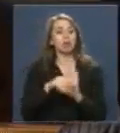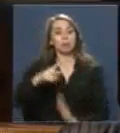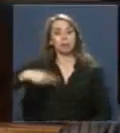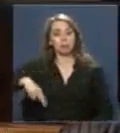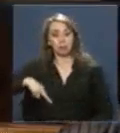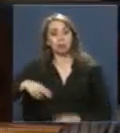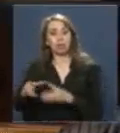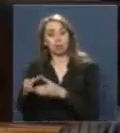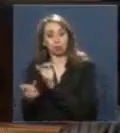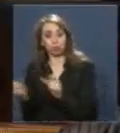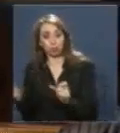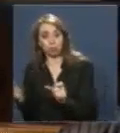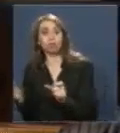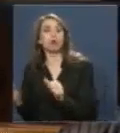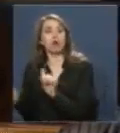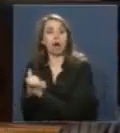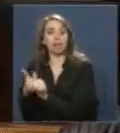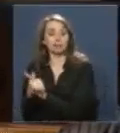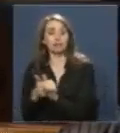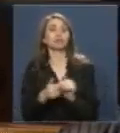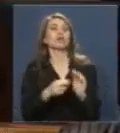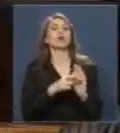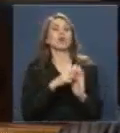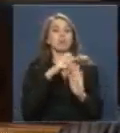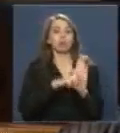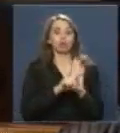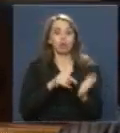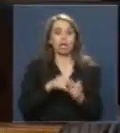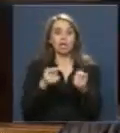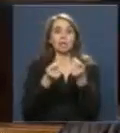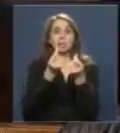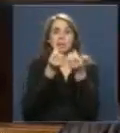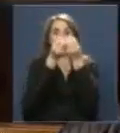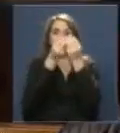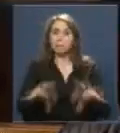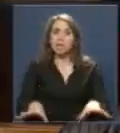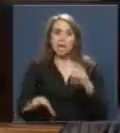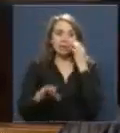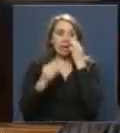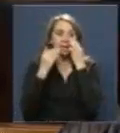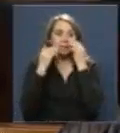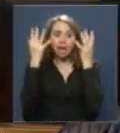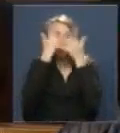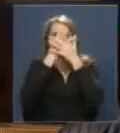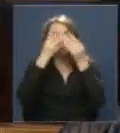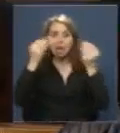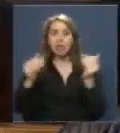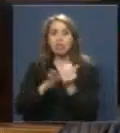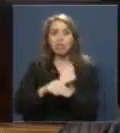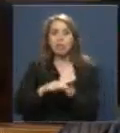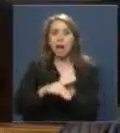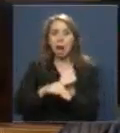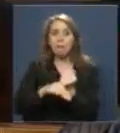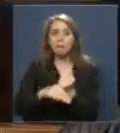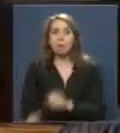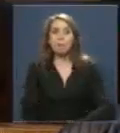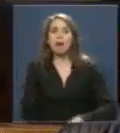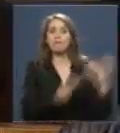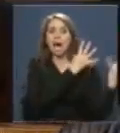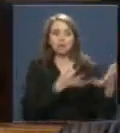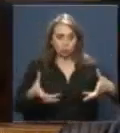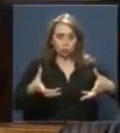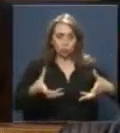proyecto para detener las pérdidas de recursos cuantiosas que este procedimiento casi invisible y tramposo produce. Es una